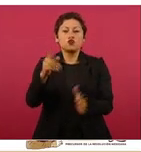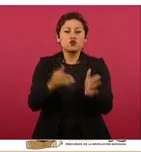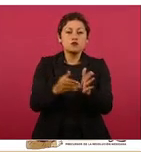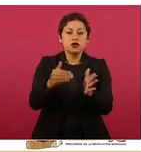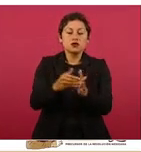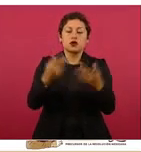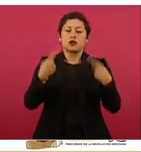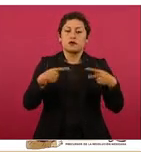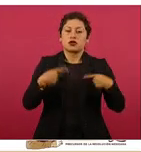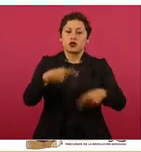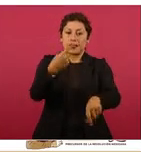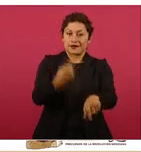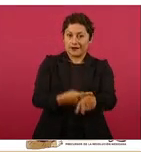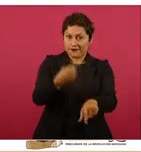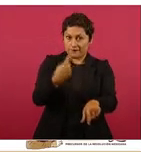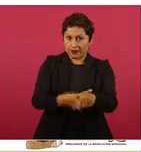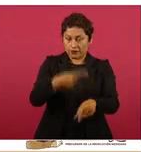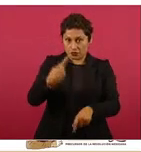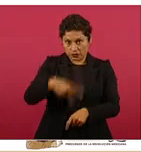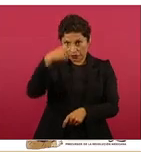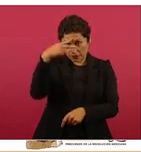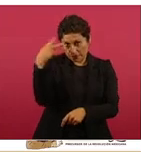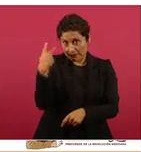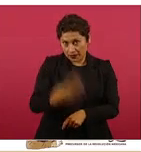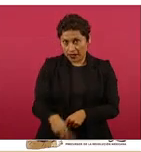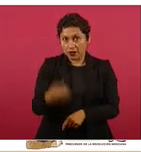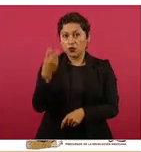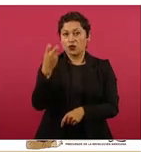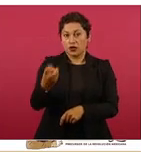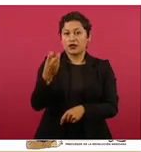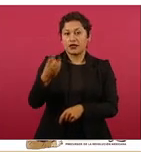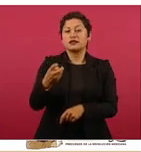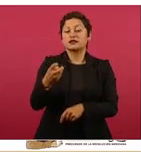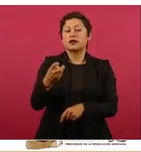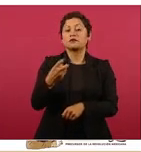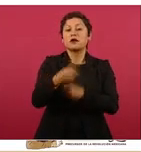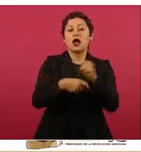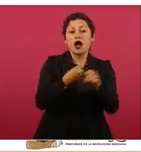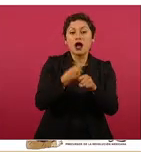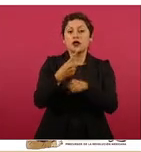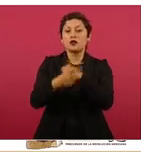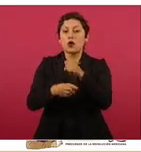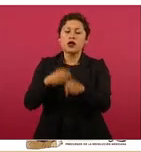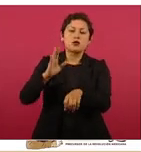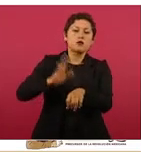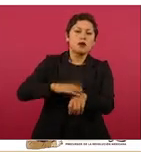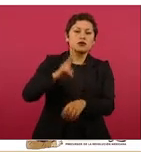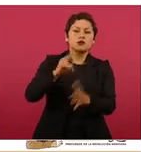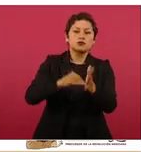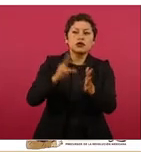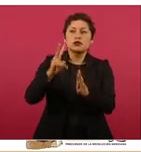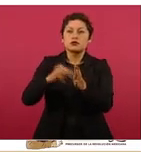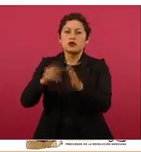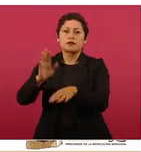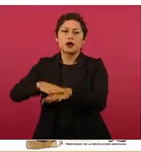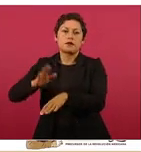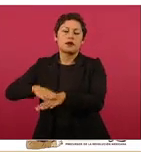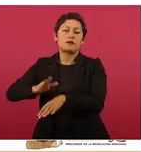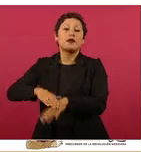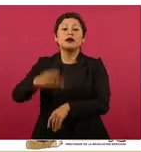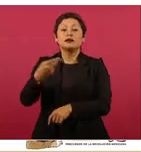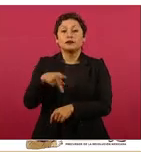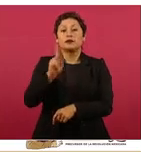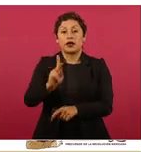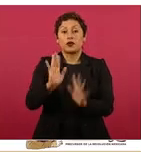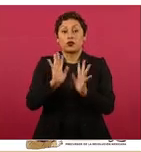con hepatitis C en México. Cada año hay 2,000 nuevos casos, pero ya estamos avanzando muy sustancialmente